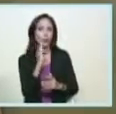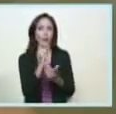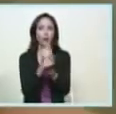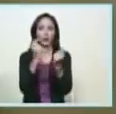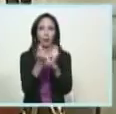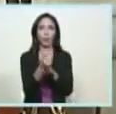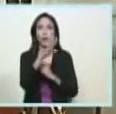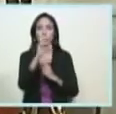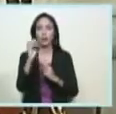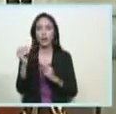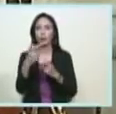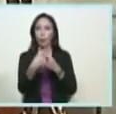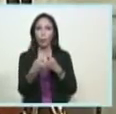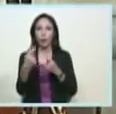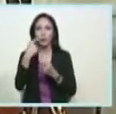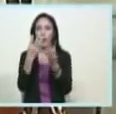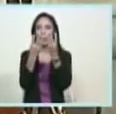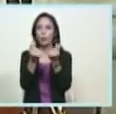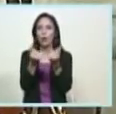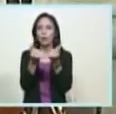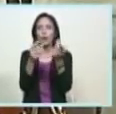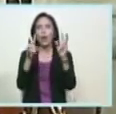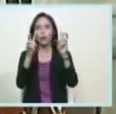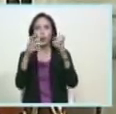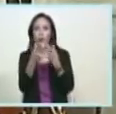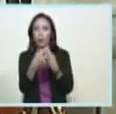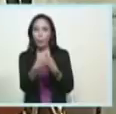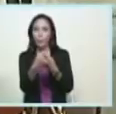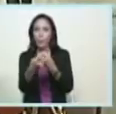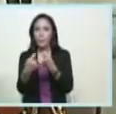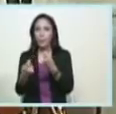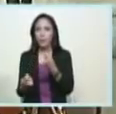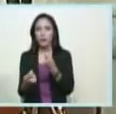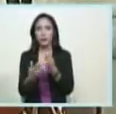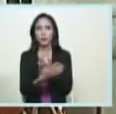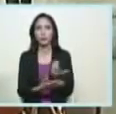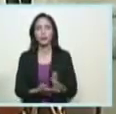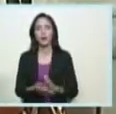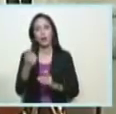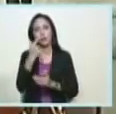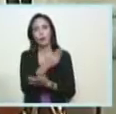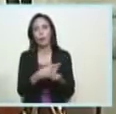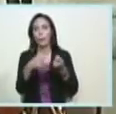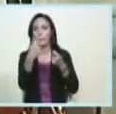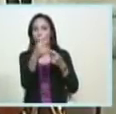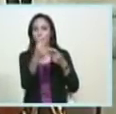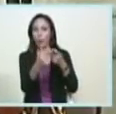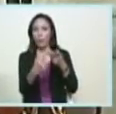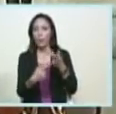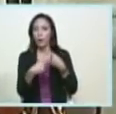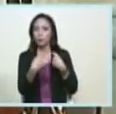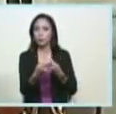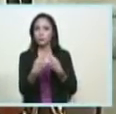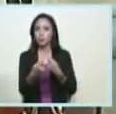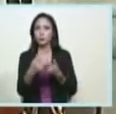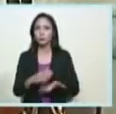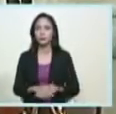500 bolívares aquí está 500 700 800